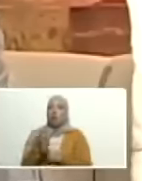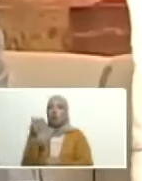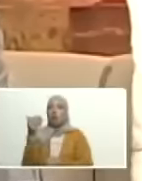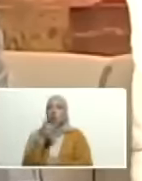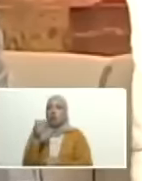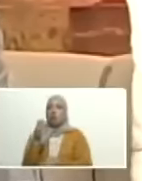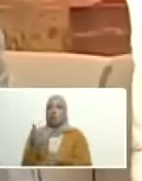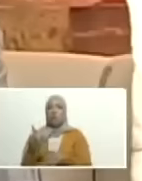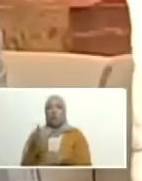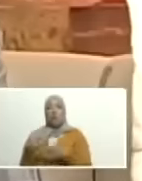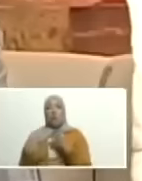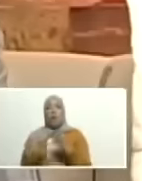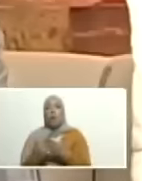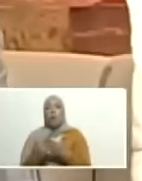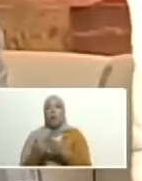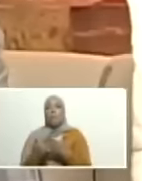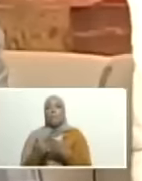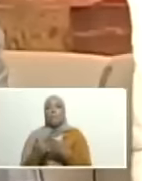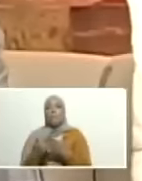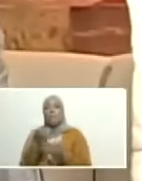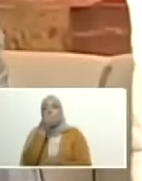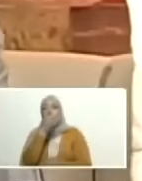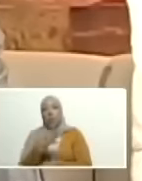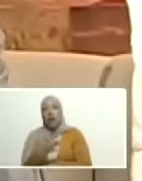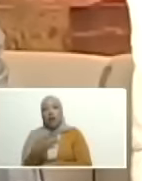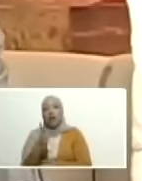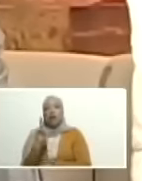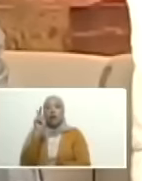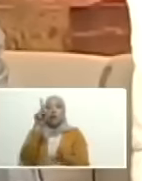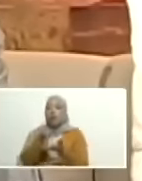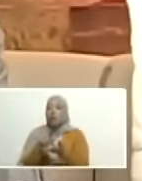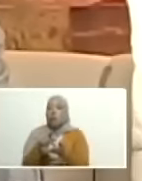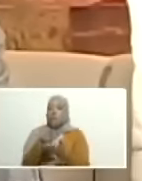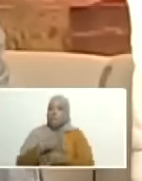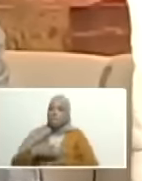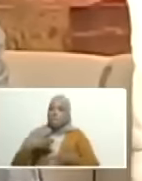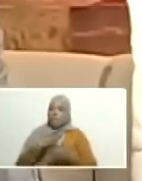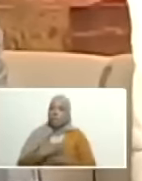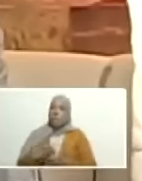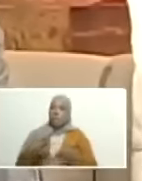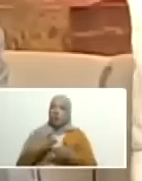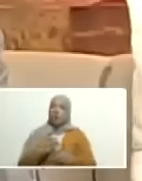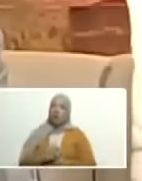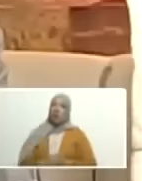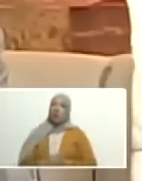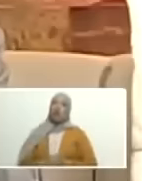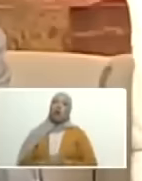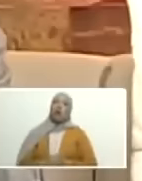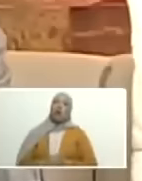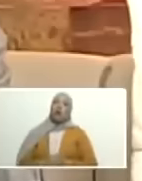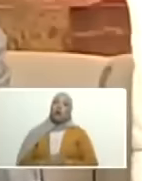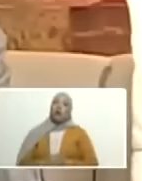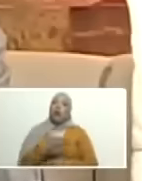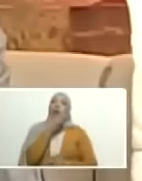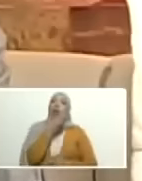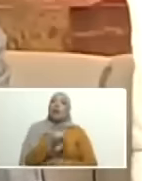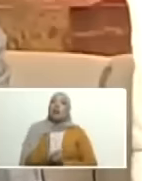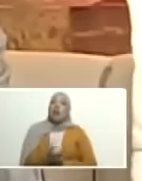bien, bastante bien. Vamos al remate del año, octubre, noviembre, diciembre.